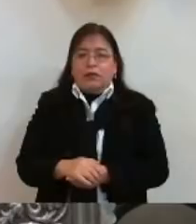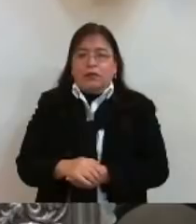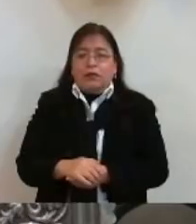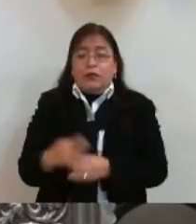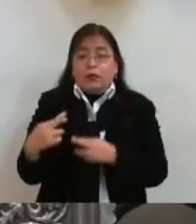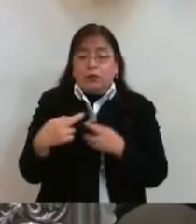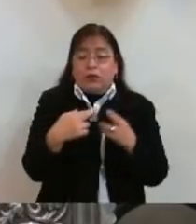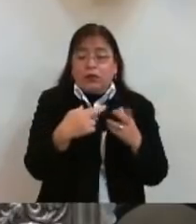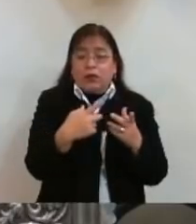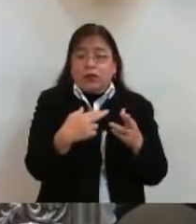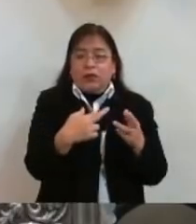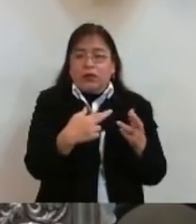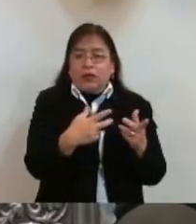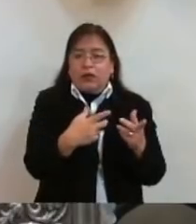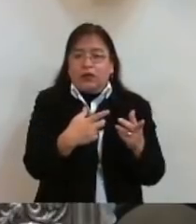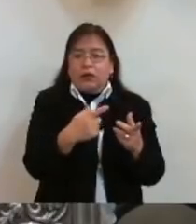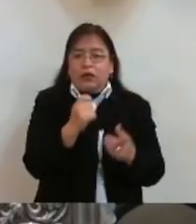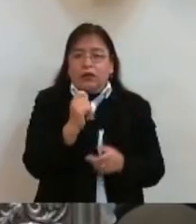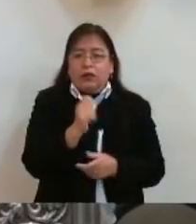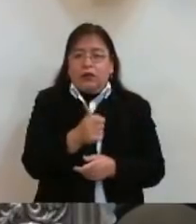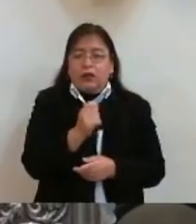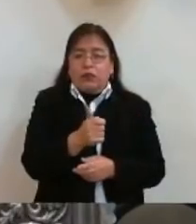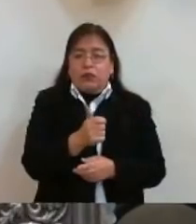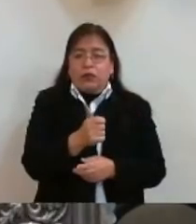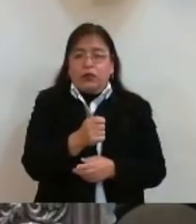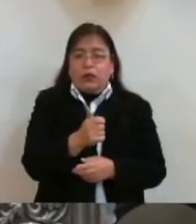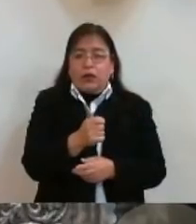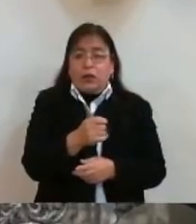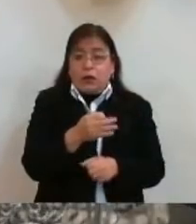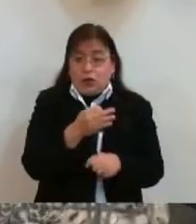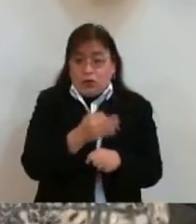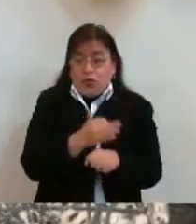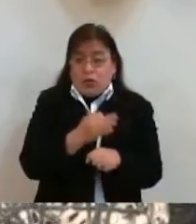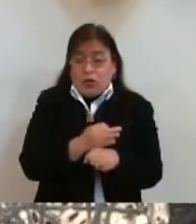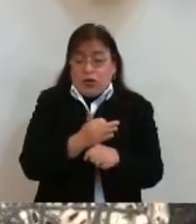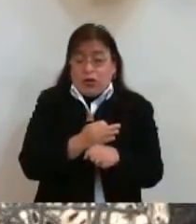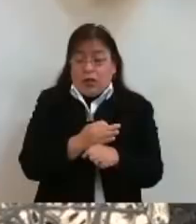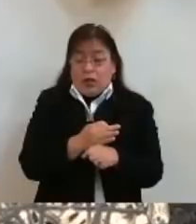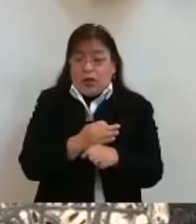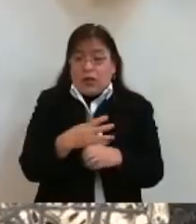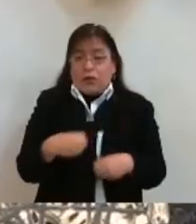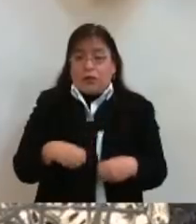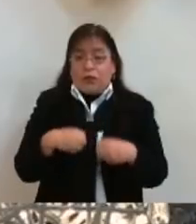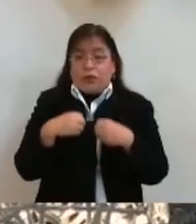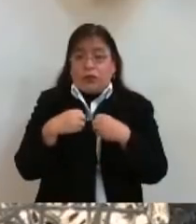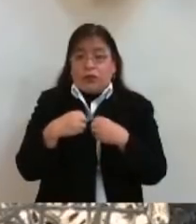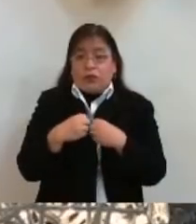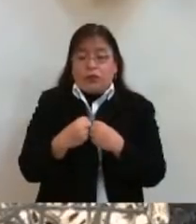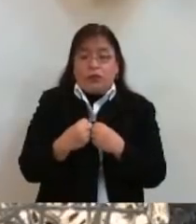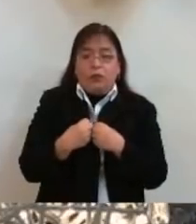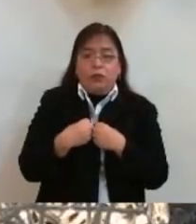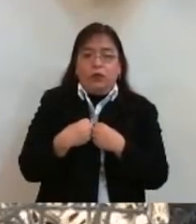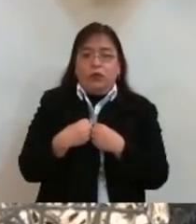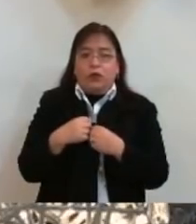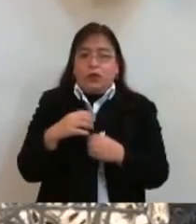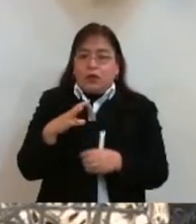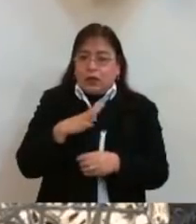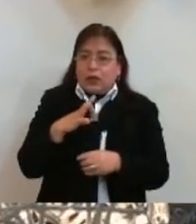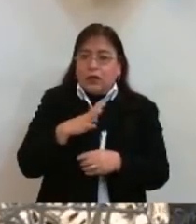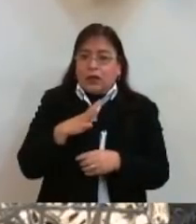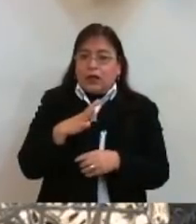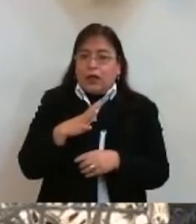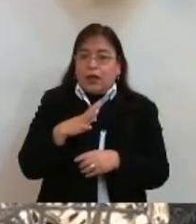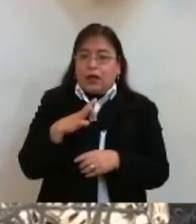Esos regalos hablaban de este momento, de este momento trascendente